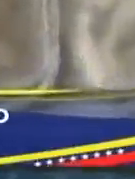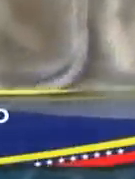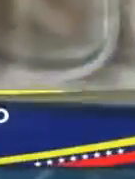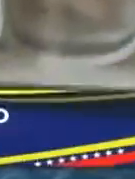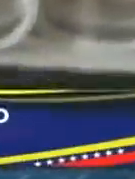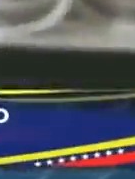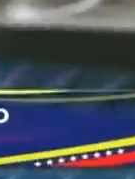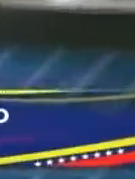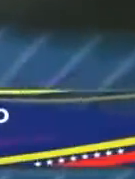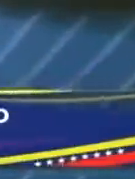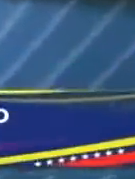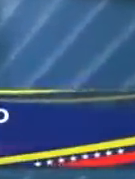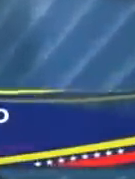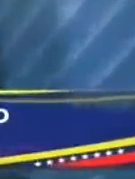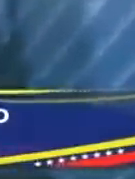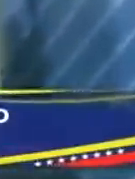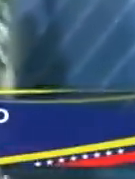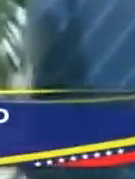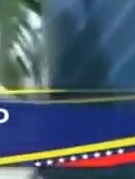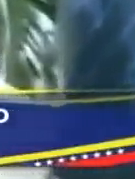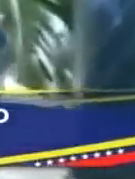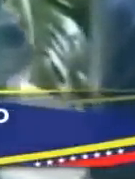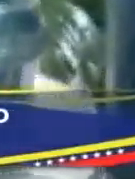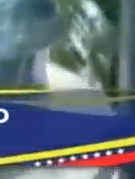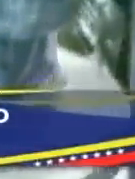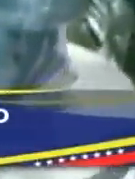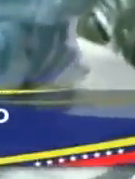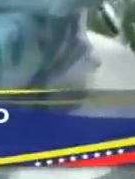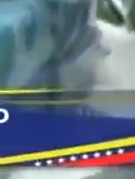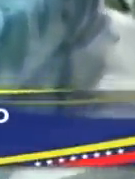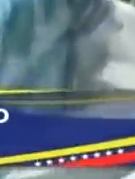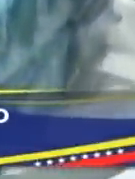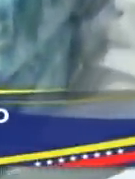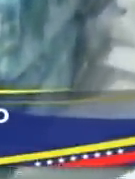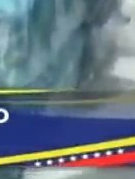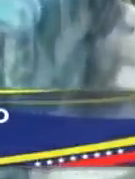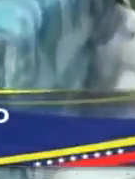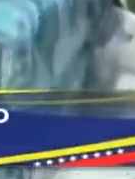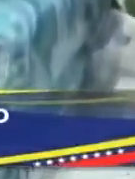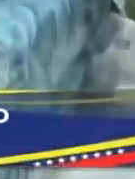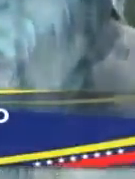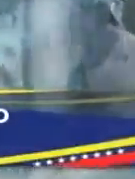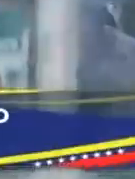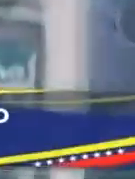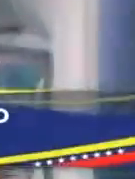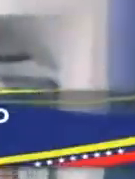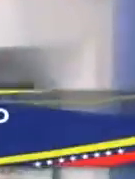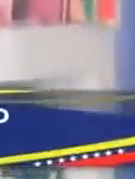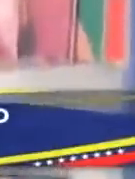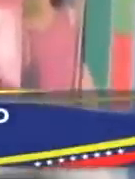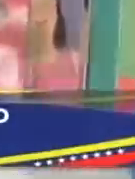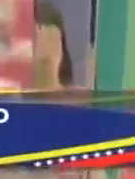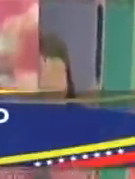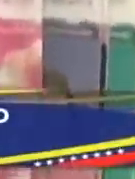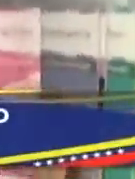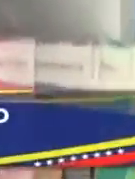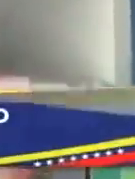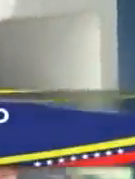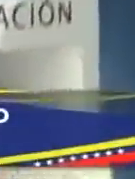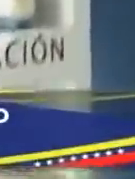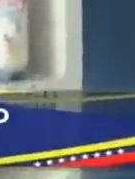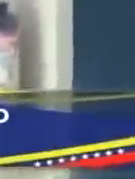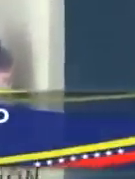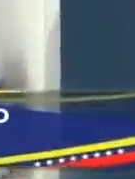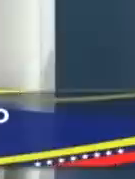Ahí vemos entonces al presidente de la República Bolivariana de Venezuela, Nicolás Maduro Moros, compartir con quien han interpretado esta importante